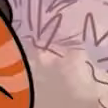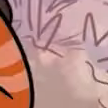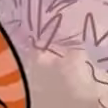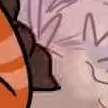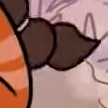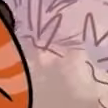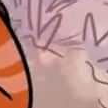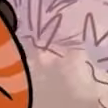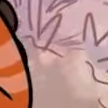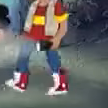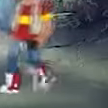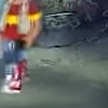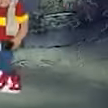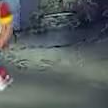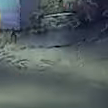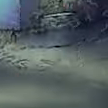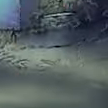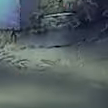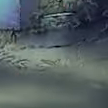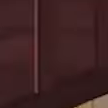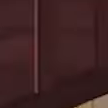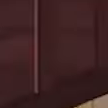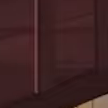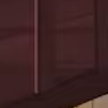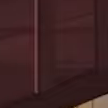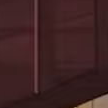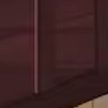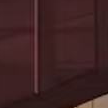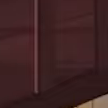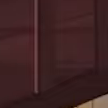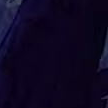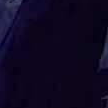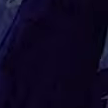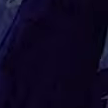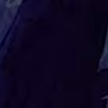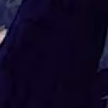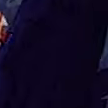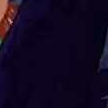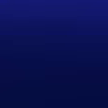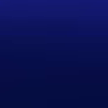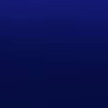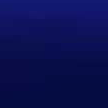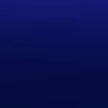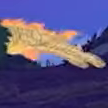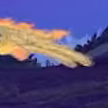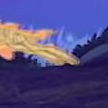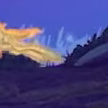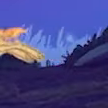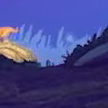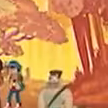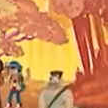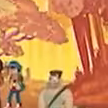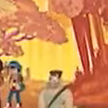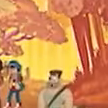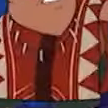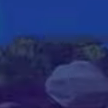Gabriel, Dani y Javi son 3 hermanos que con ayuda de su abuelita viven grandes aventuras.